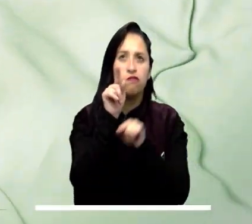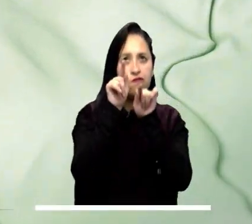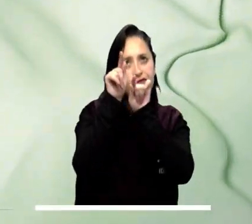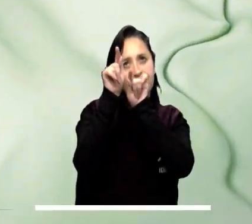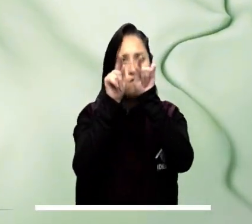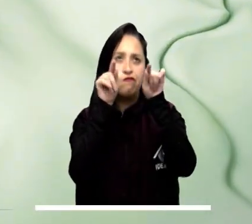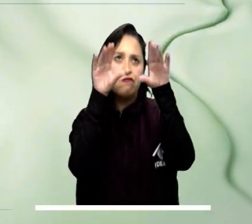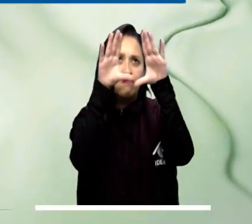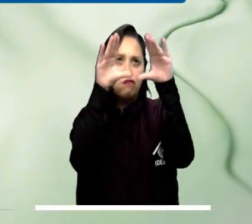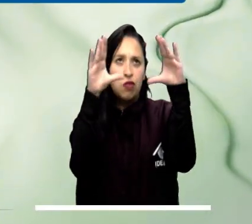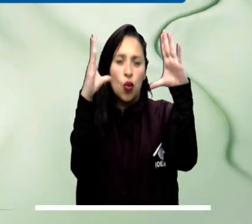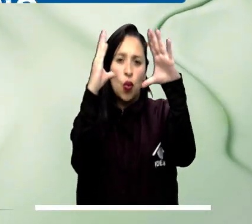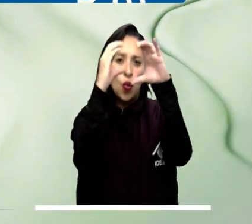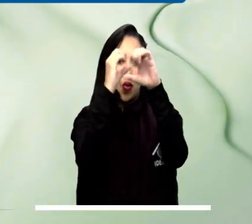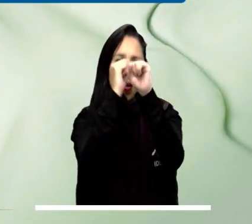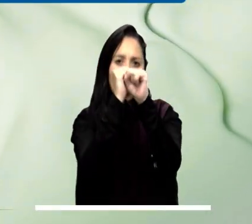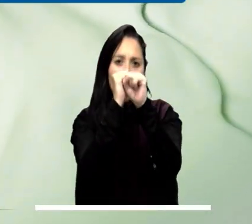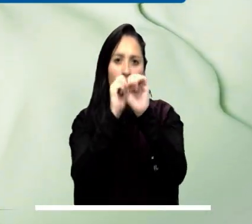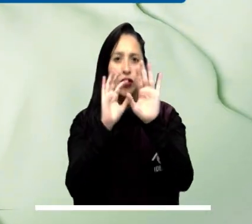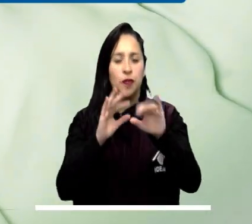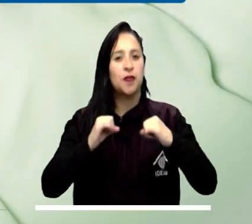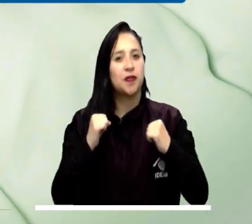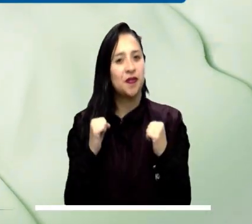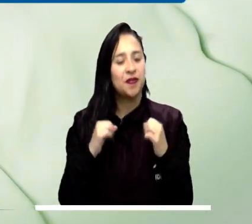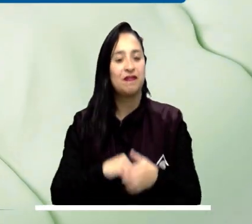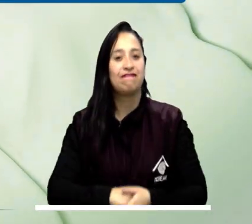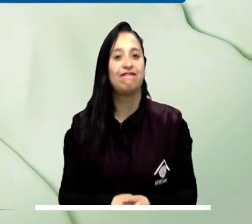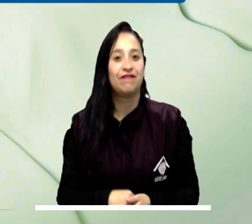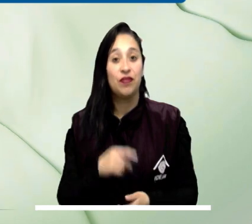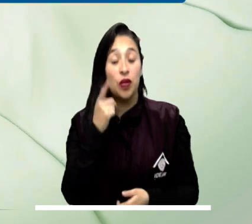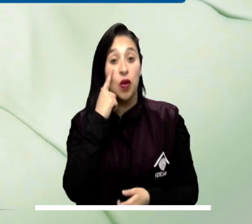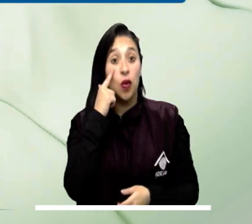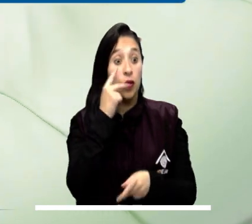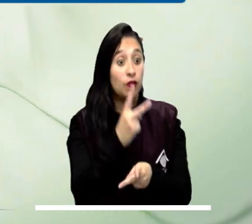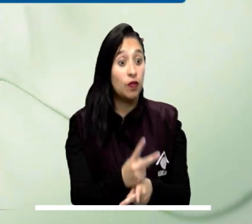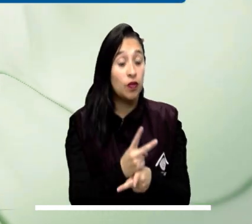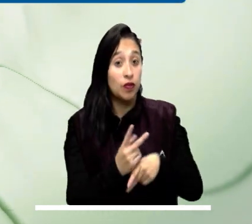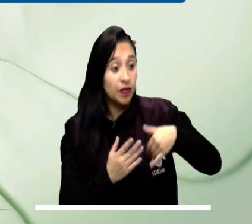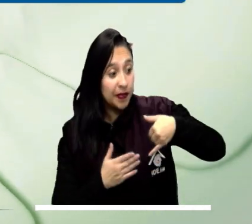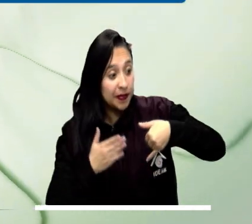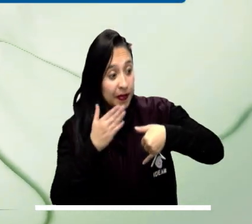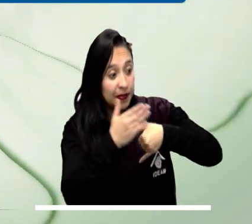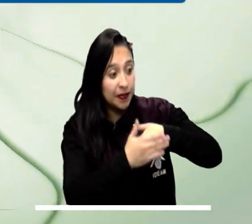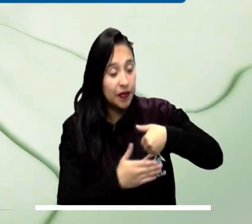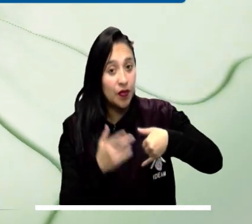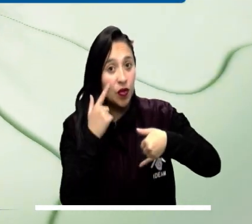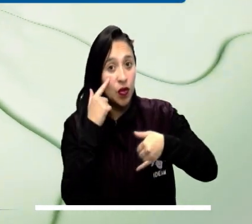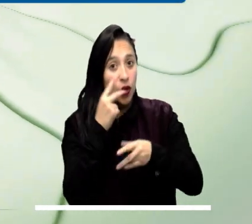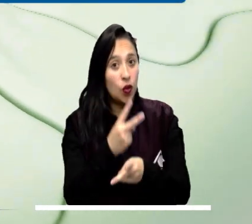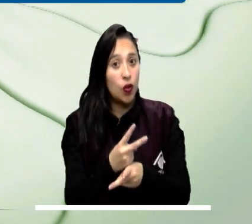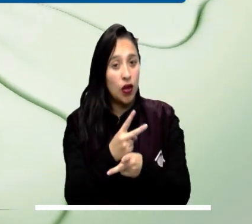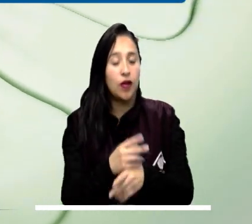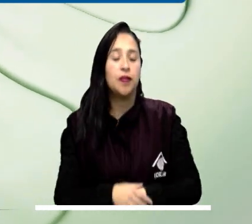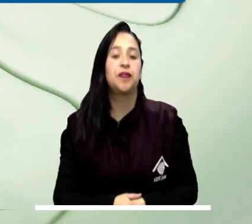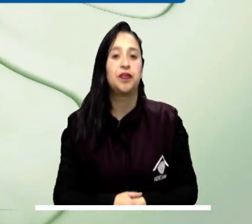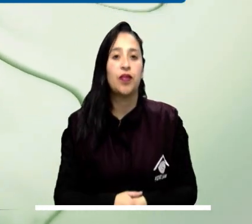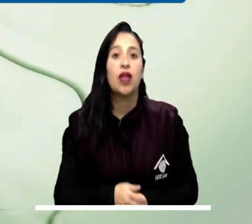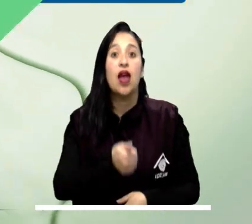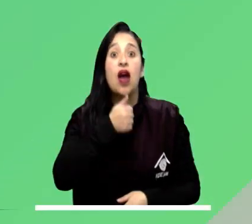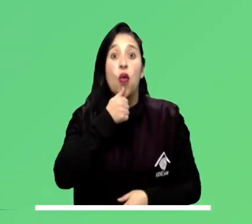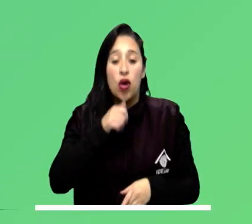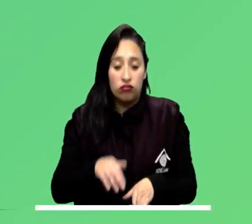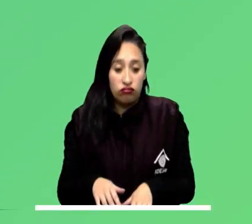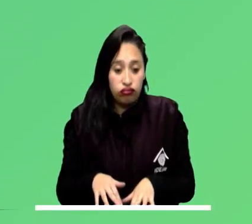Bogotá mantendrá condiciones de tiempo secas y cielo nublado sobre amplios sectores de la capital. Mucha atención a las